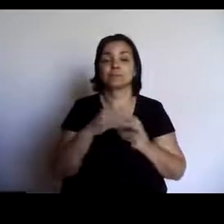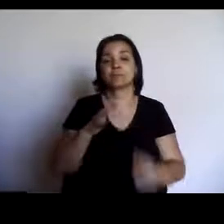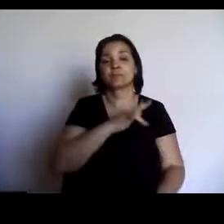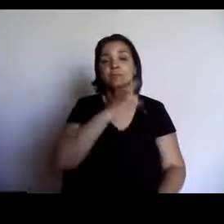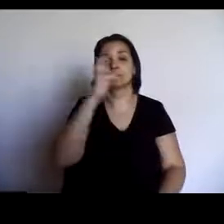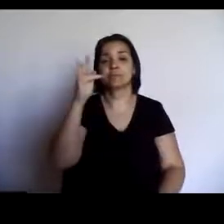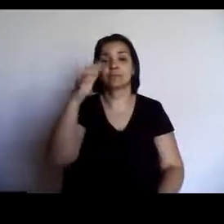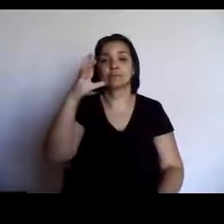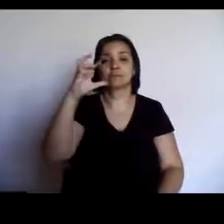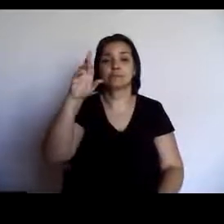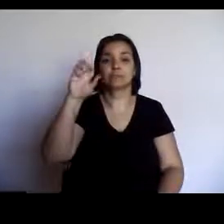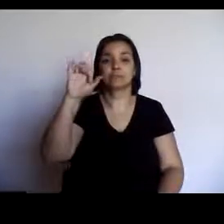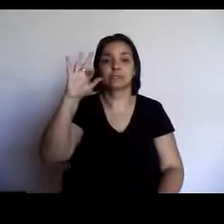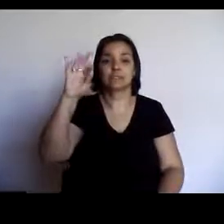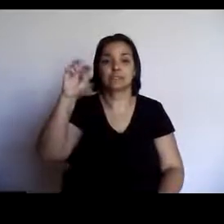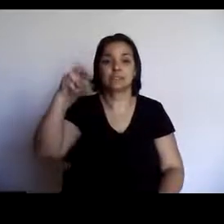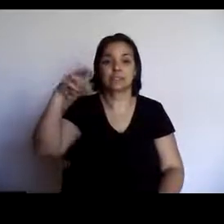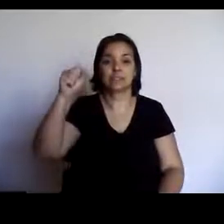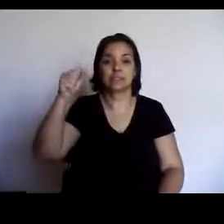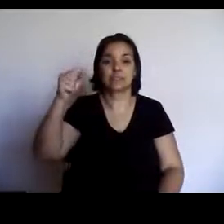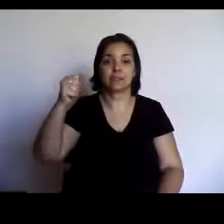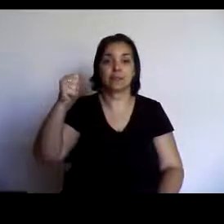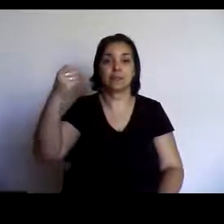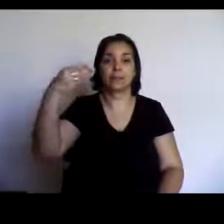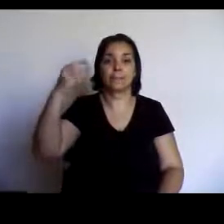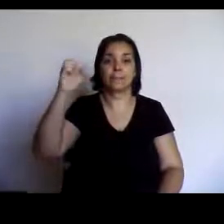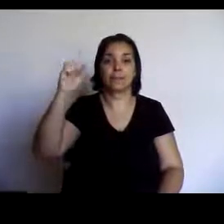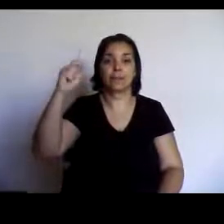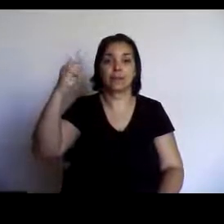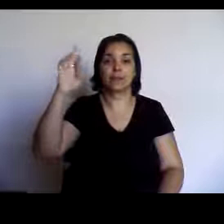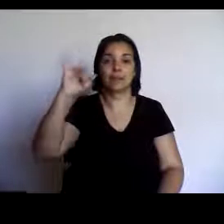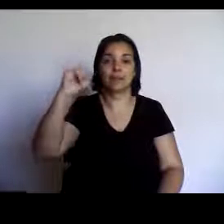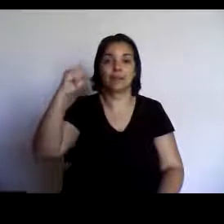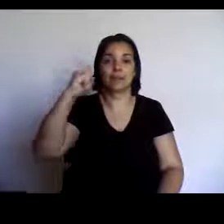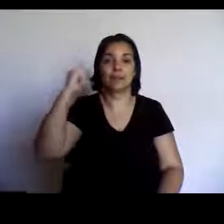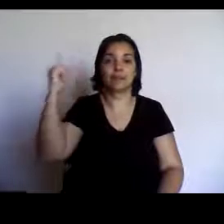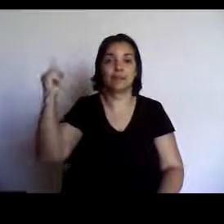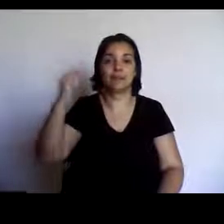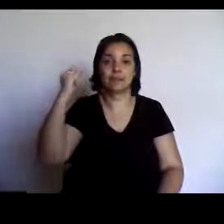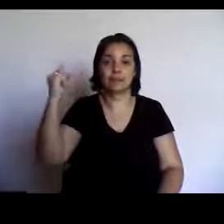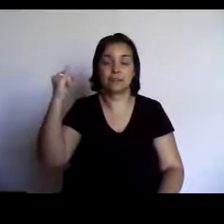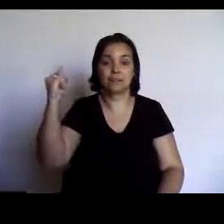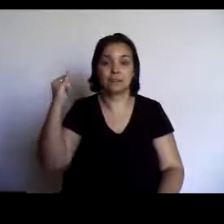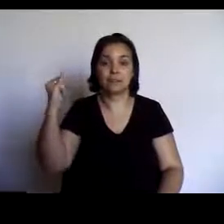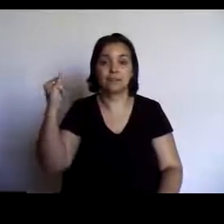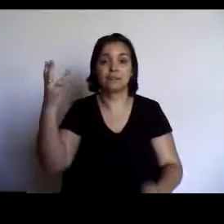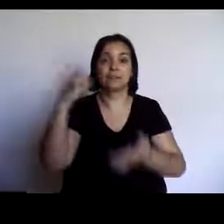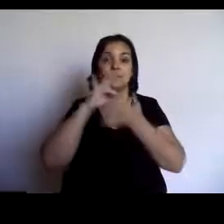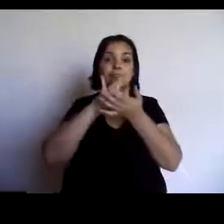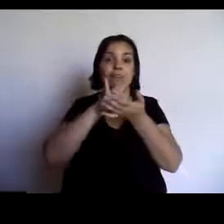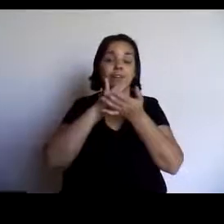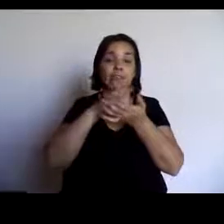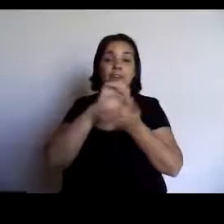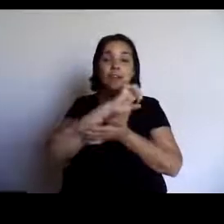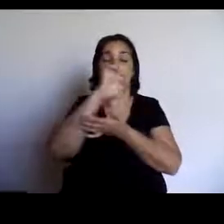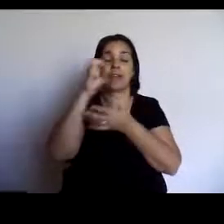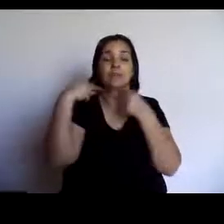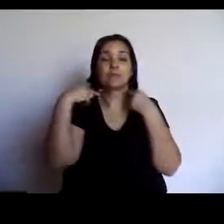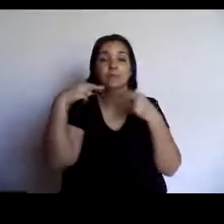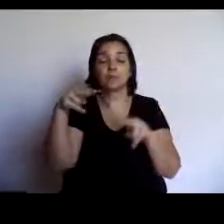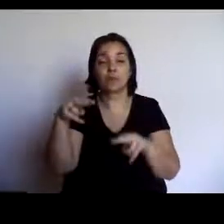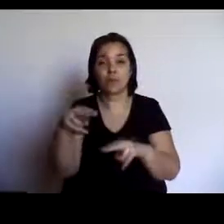Cristina Beatriz Cortés Barreto, jefa de servicio de la Oficina de Proyectos Europeos de Diputación de Badajoz,